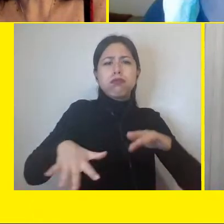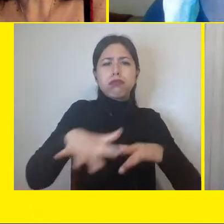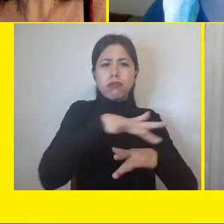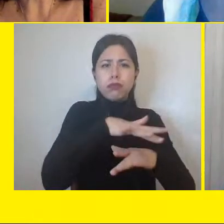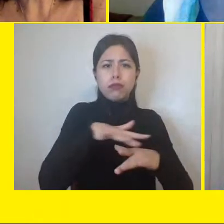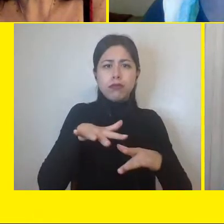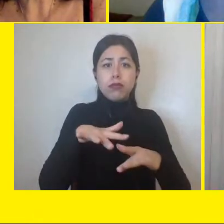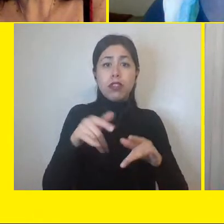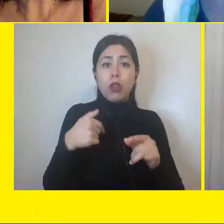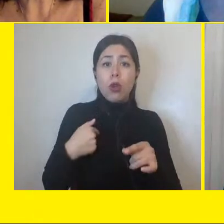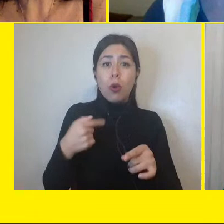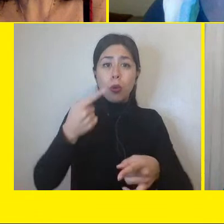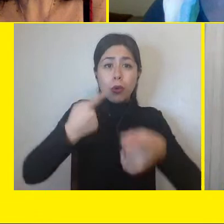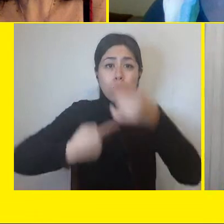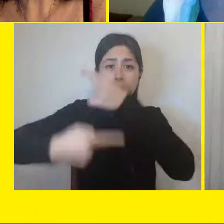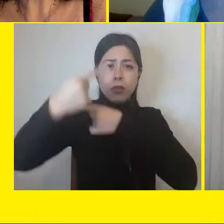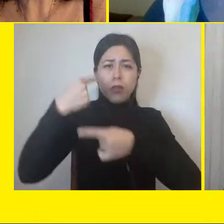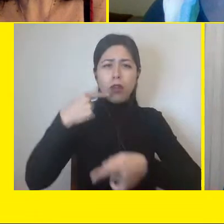se empapa con esta historia,